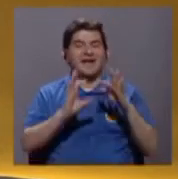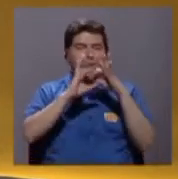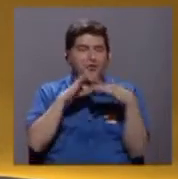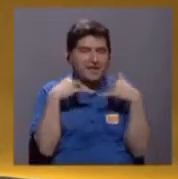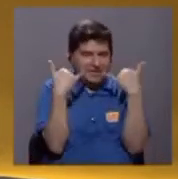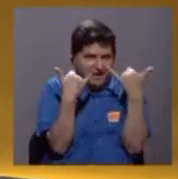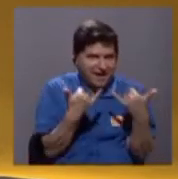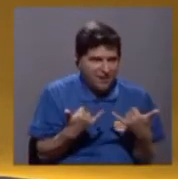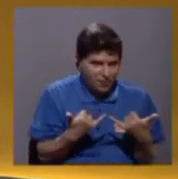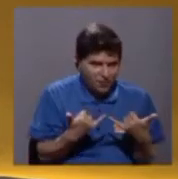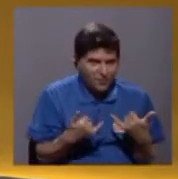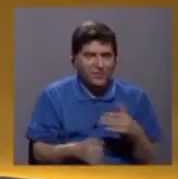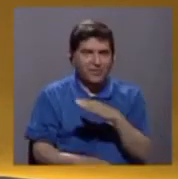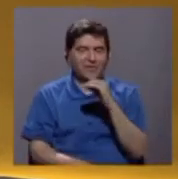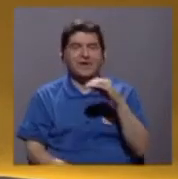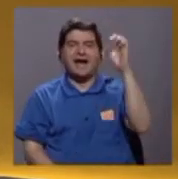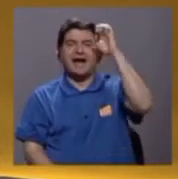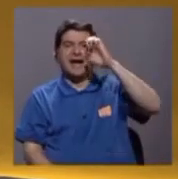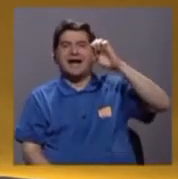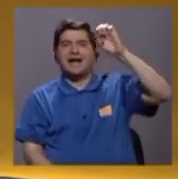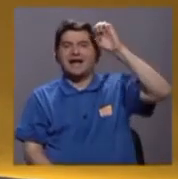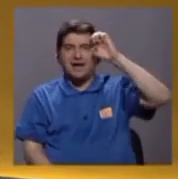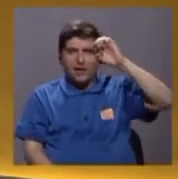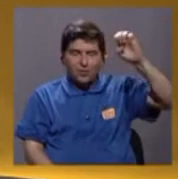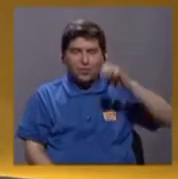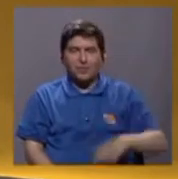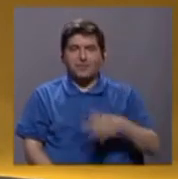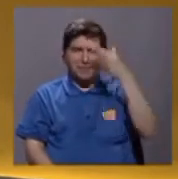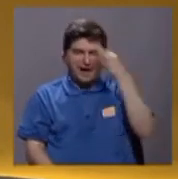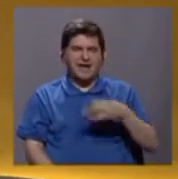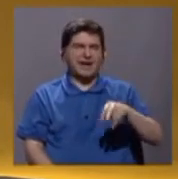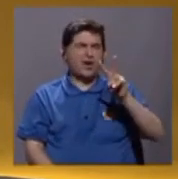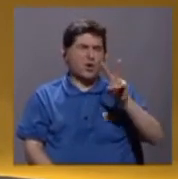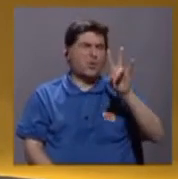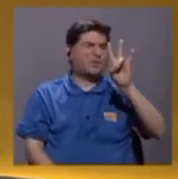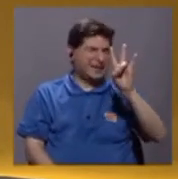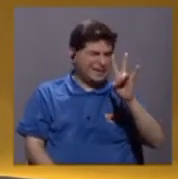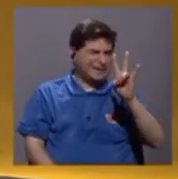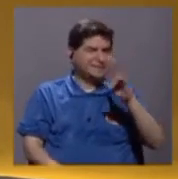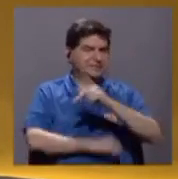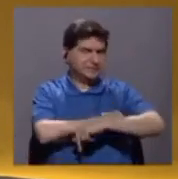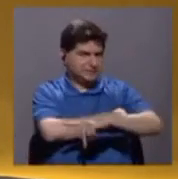unificada y en esta Europa, creo que de los 27,